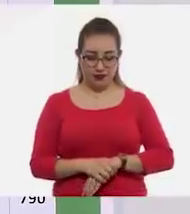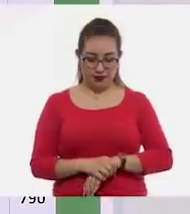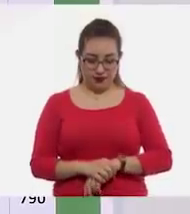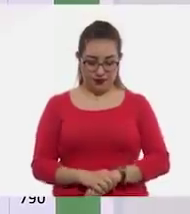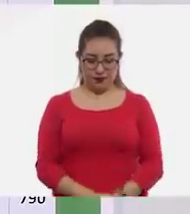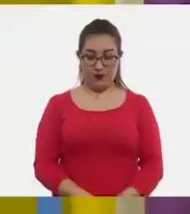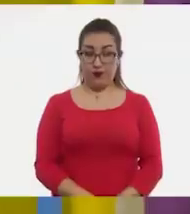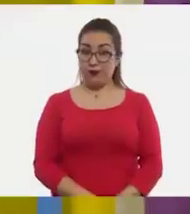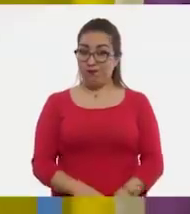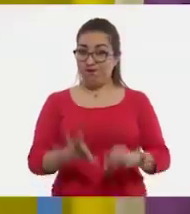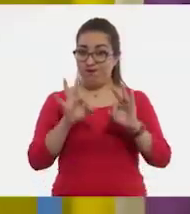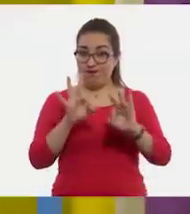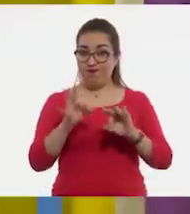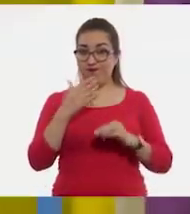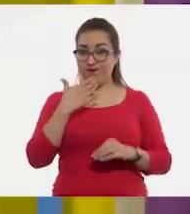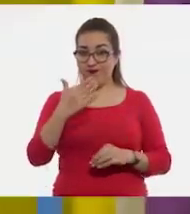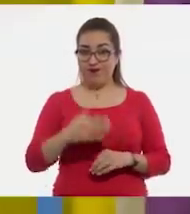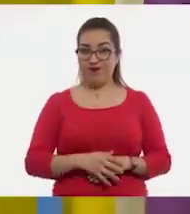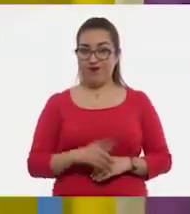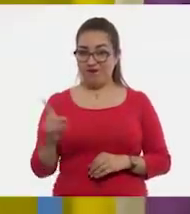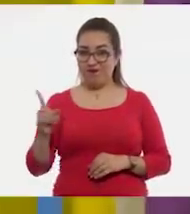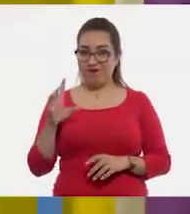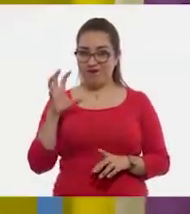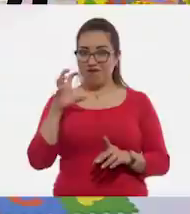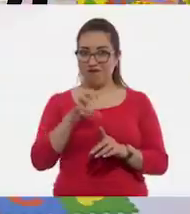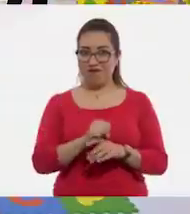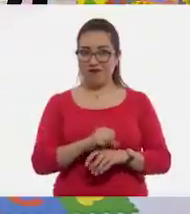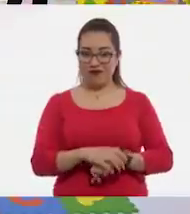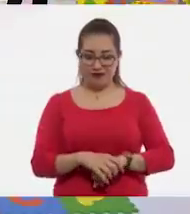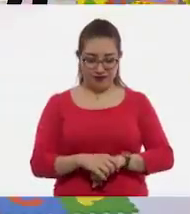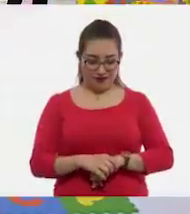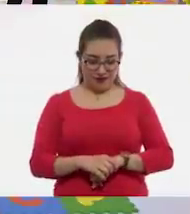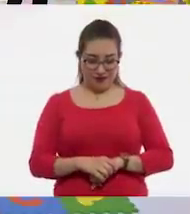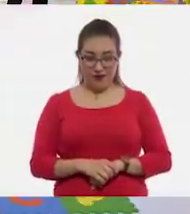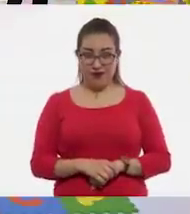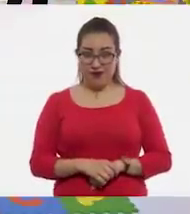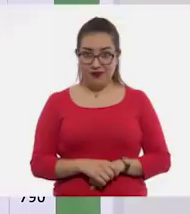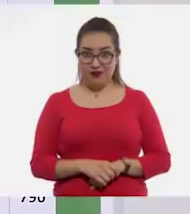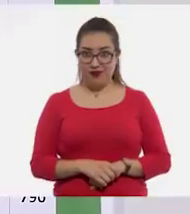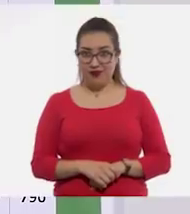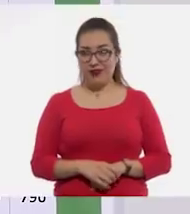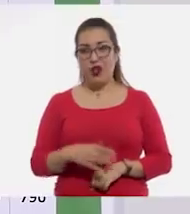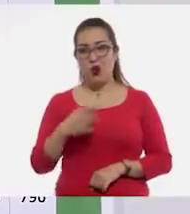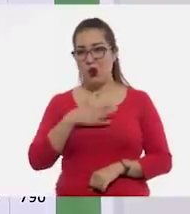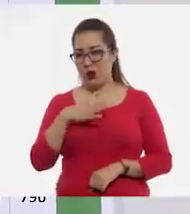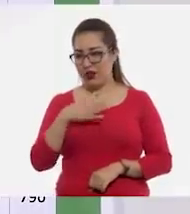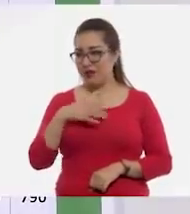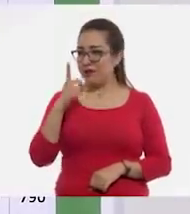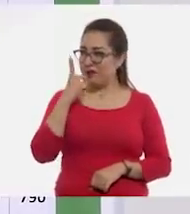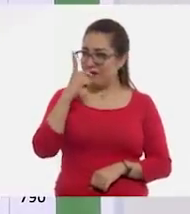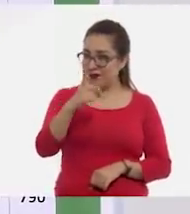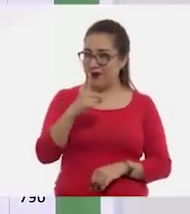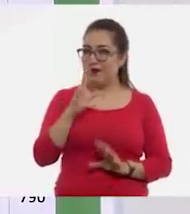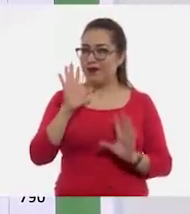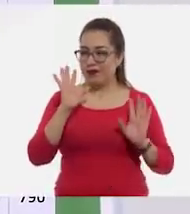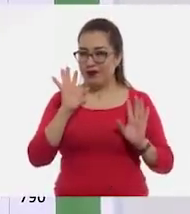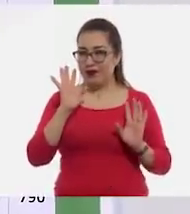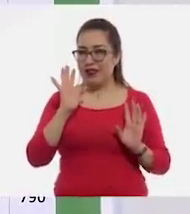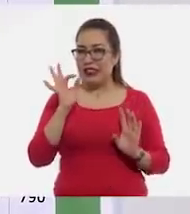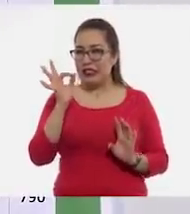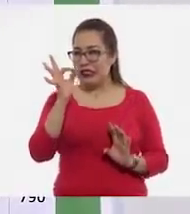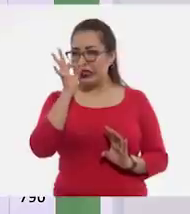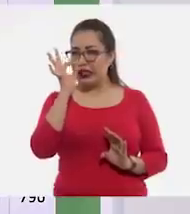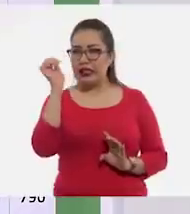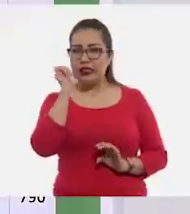Muy bien, Oscar, me ganaste. Bueno, bueno, pero te digo algo, normalmente tú eres la que